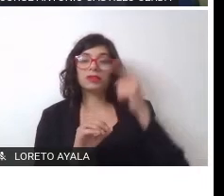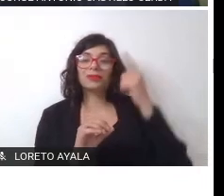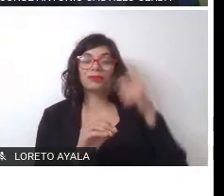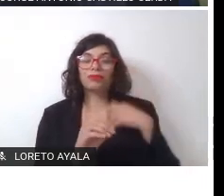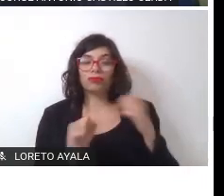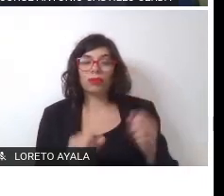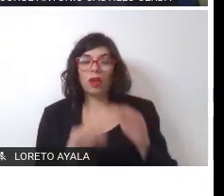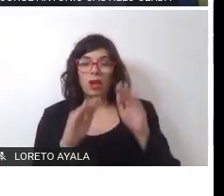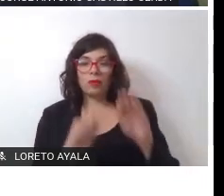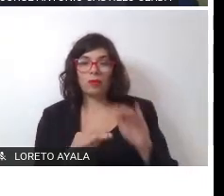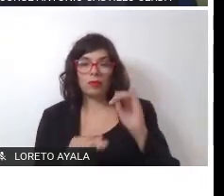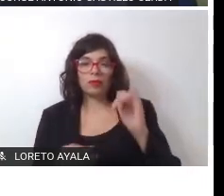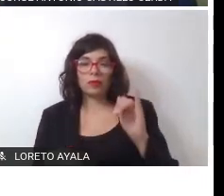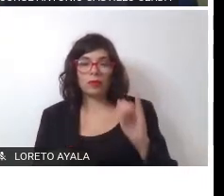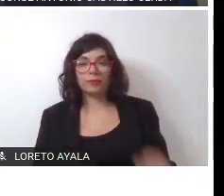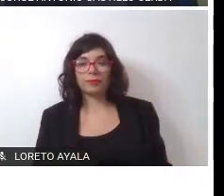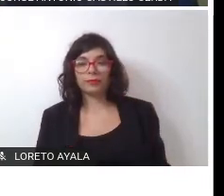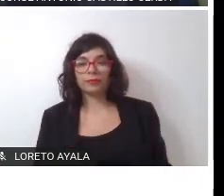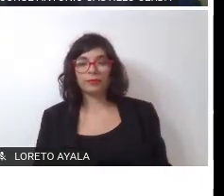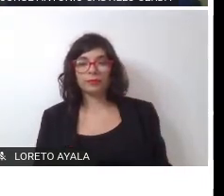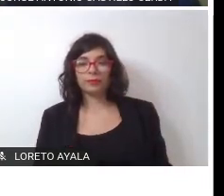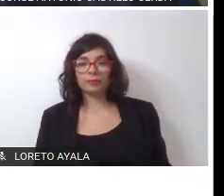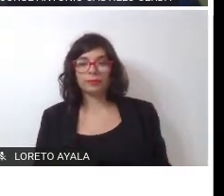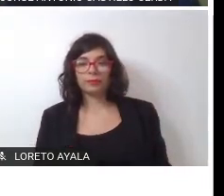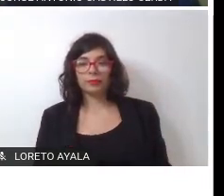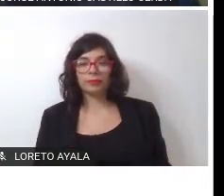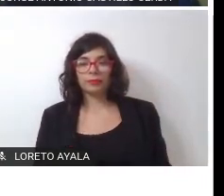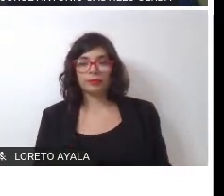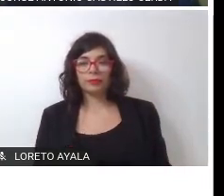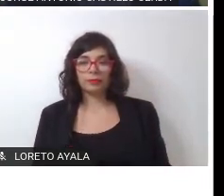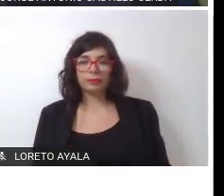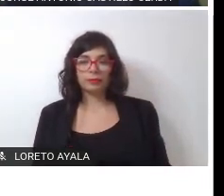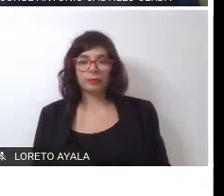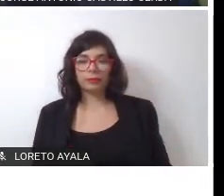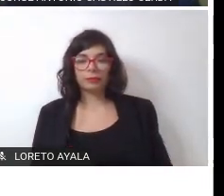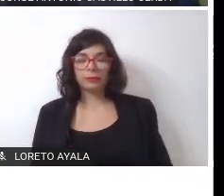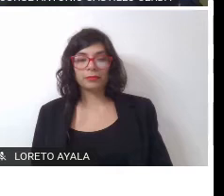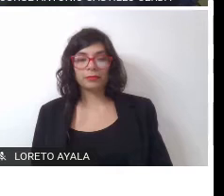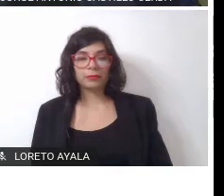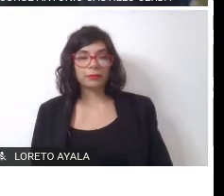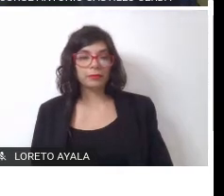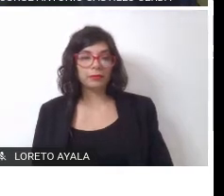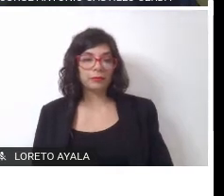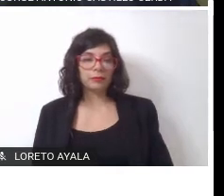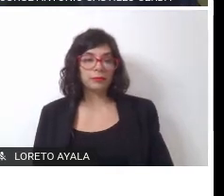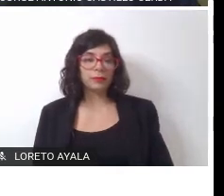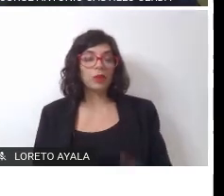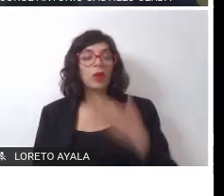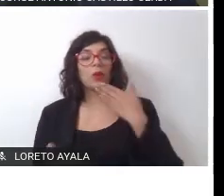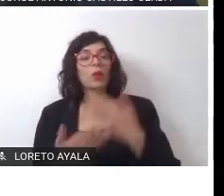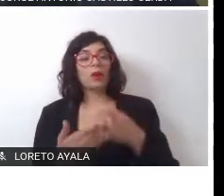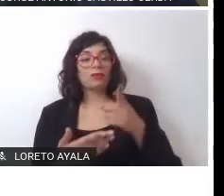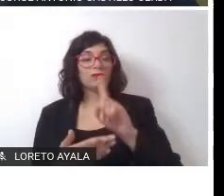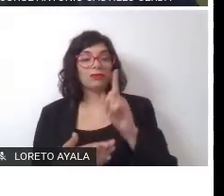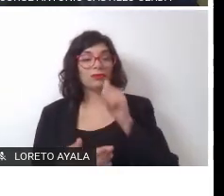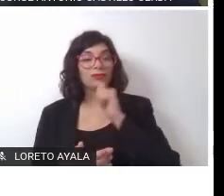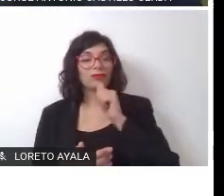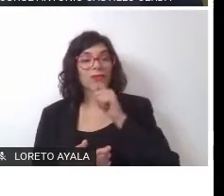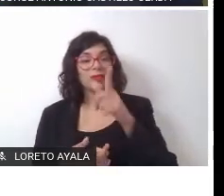aportando. Lo que uno podría pedir en esta parte cuando no estás integrado en